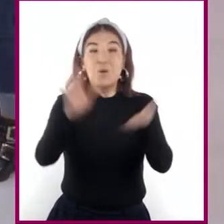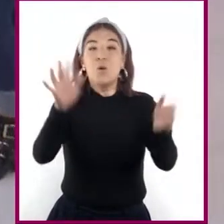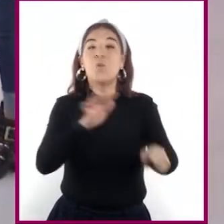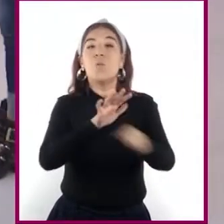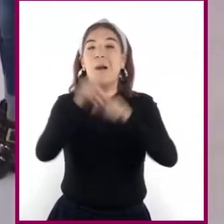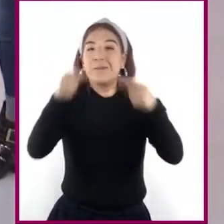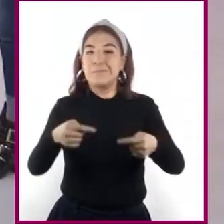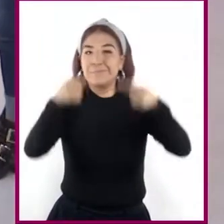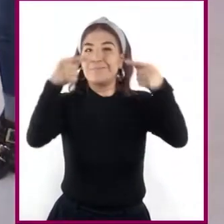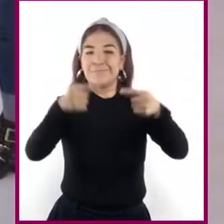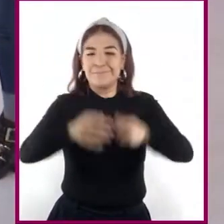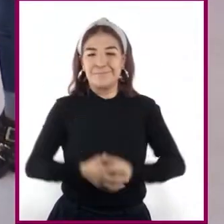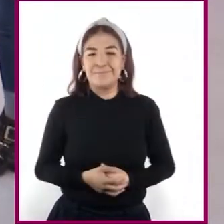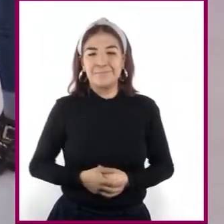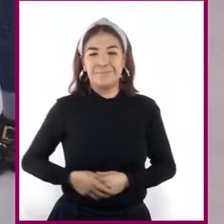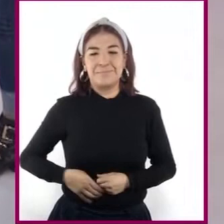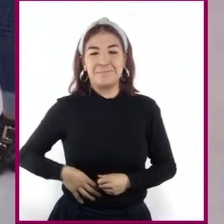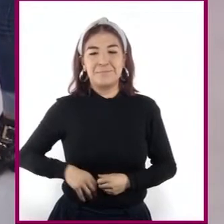posición.